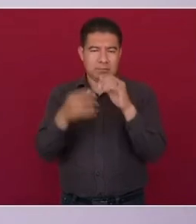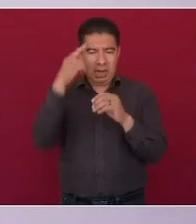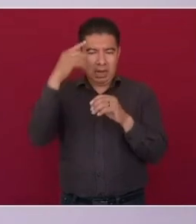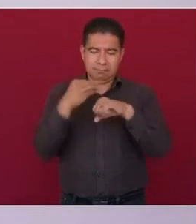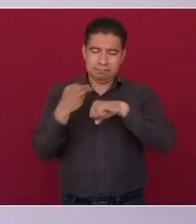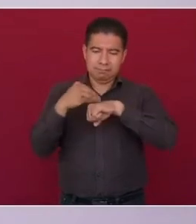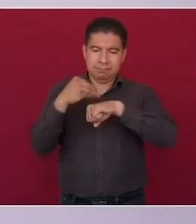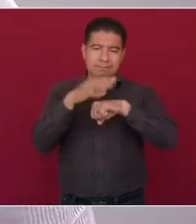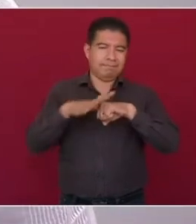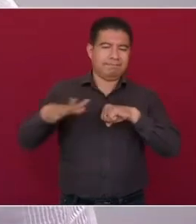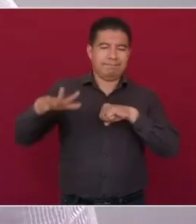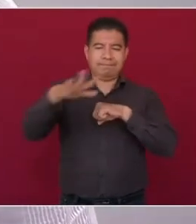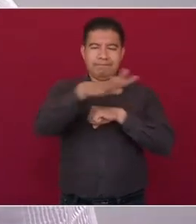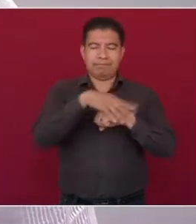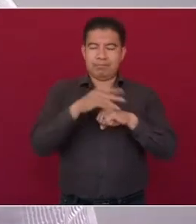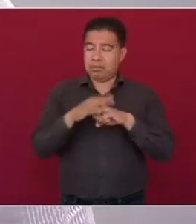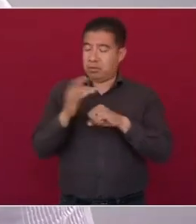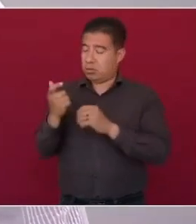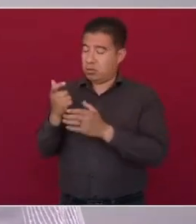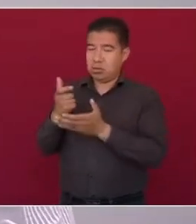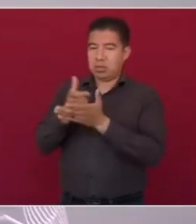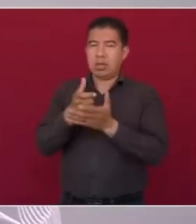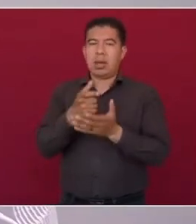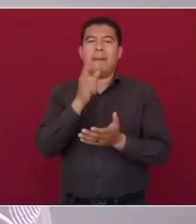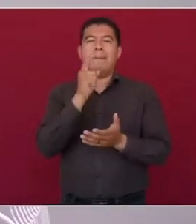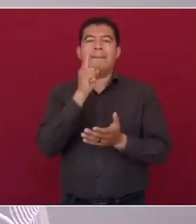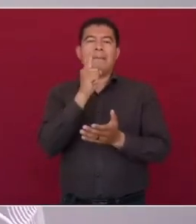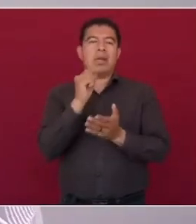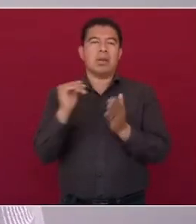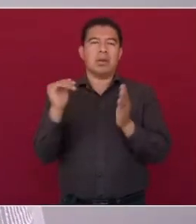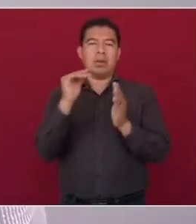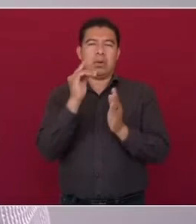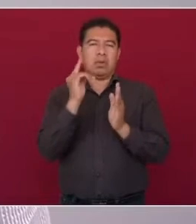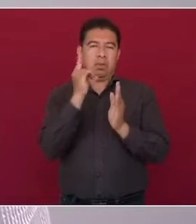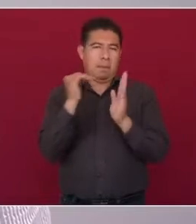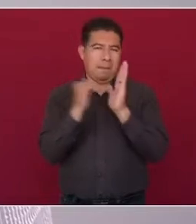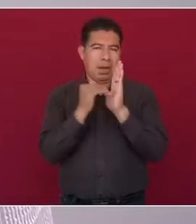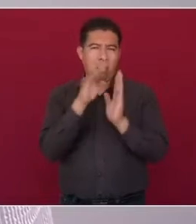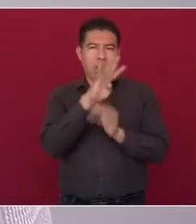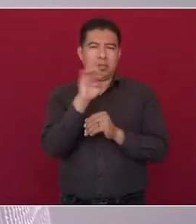de $1.450 millones anuales.